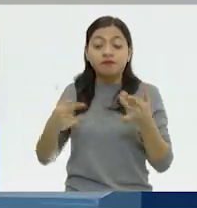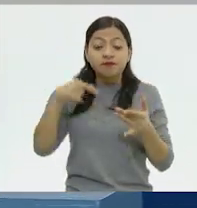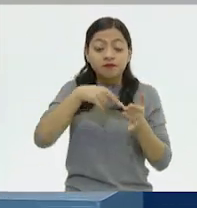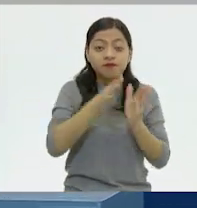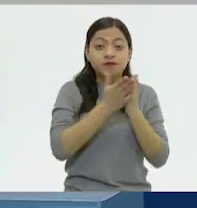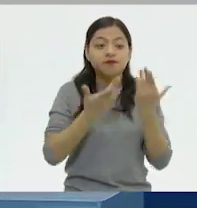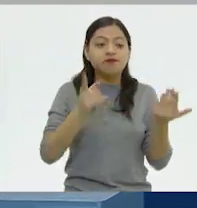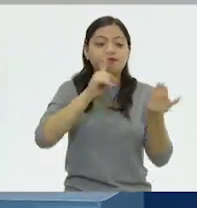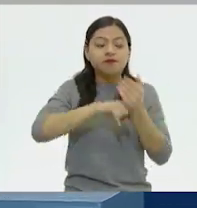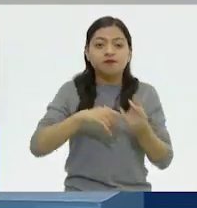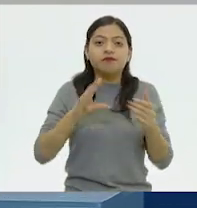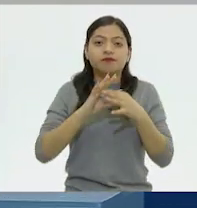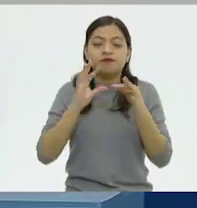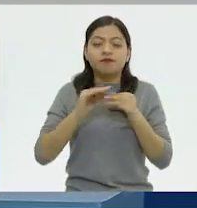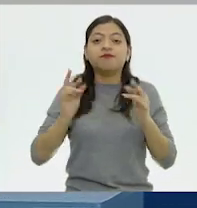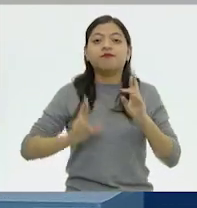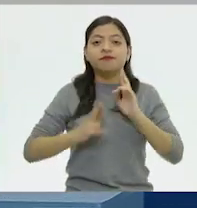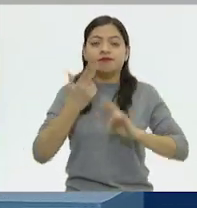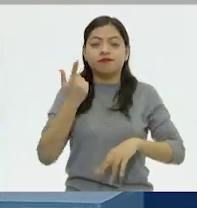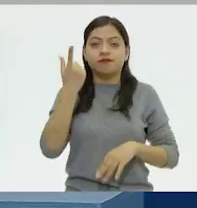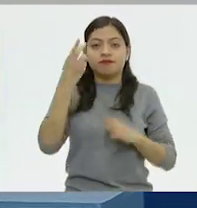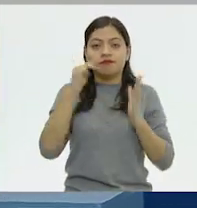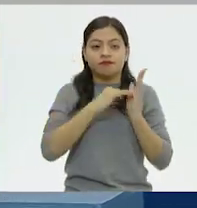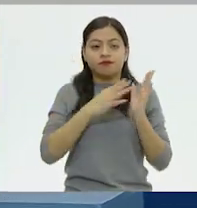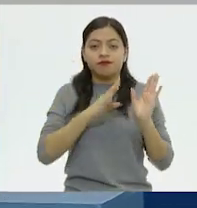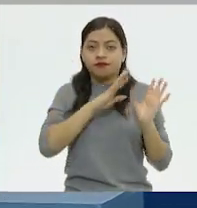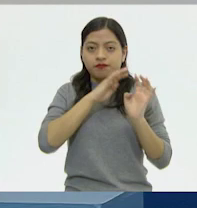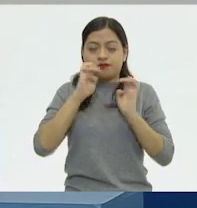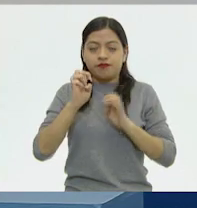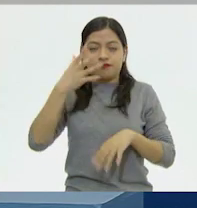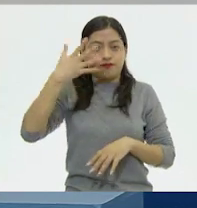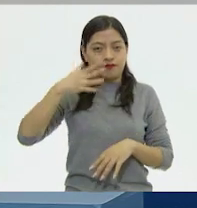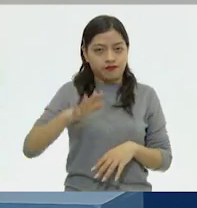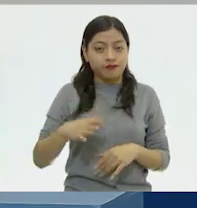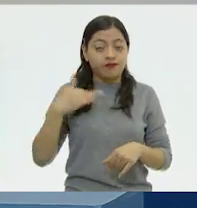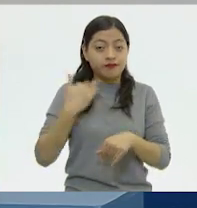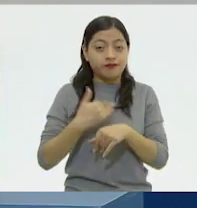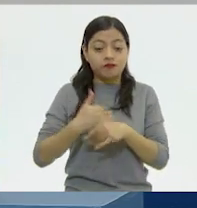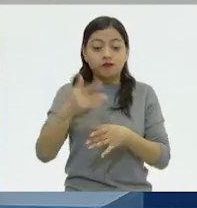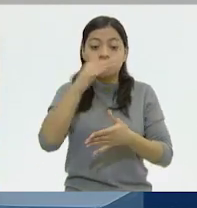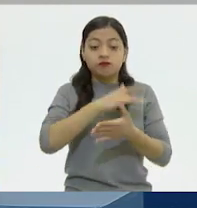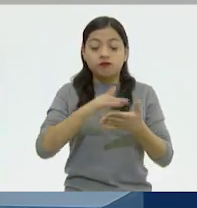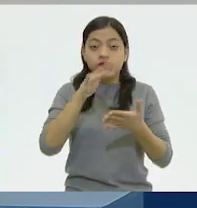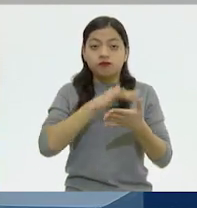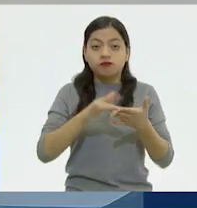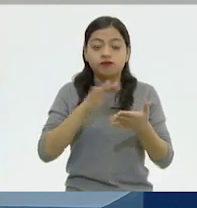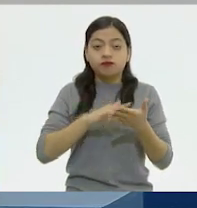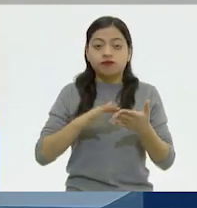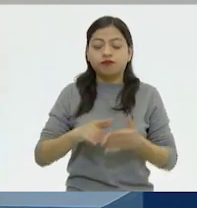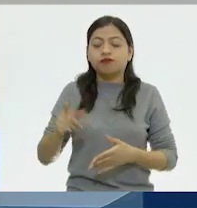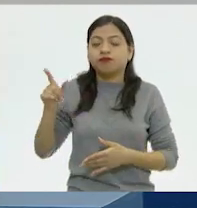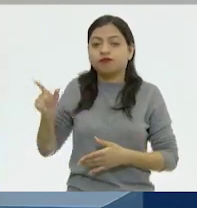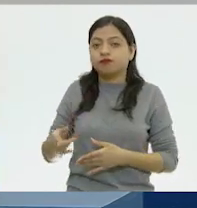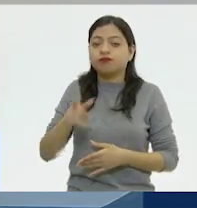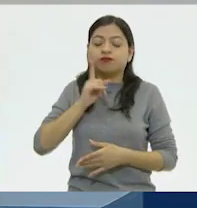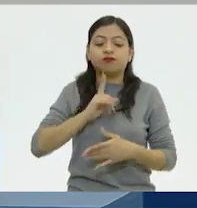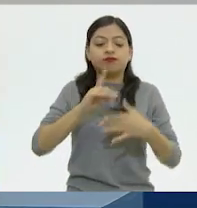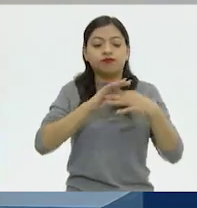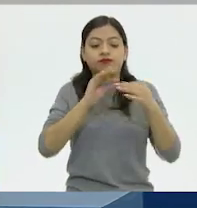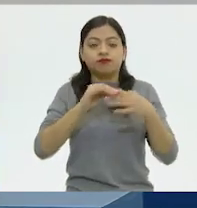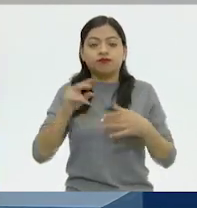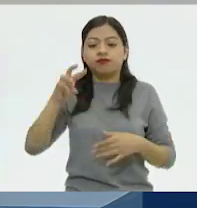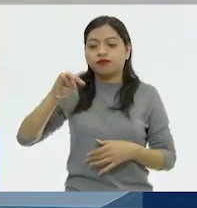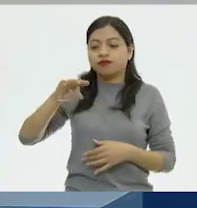hechos y estampas de la Revolución de 1910. La lectura dramatizada corrió a cargo de la dramaturga Mónica